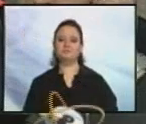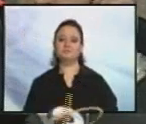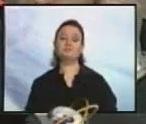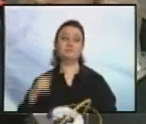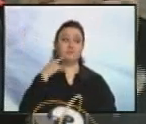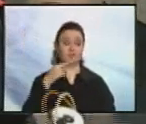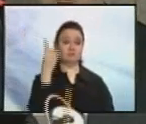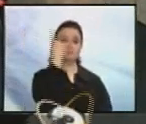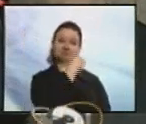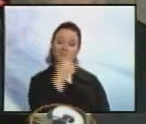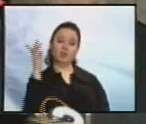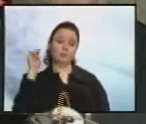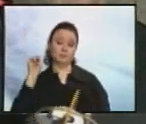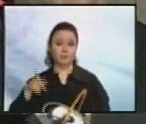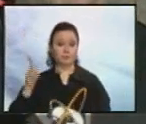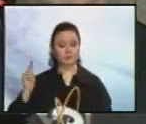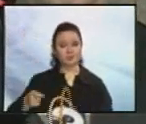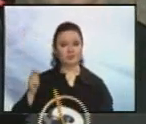Señores diputados,